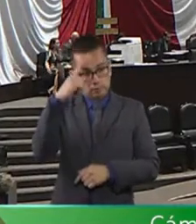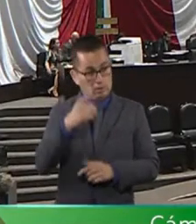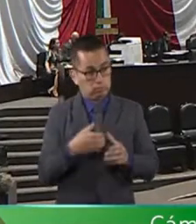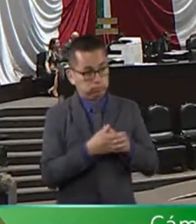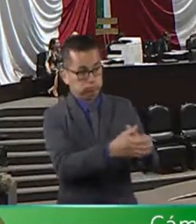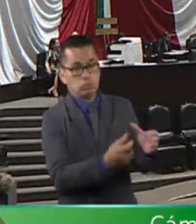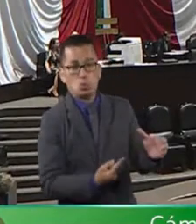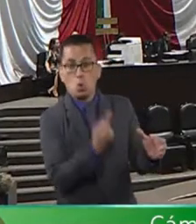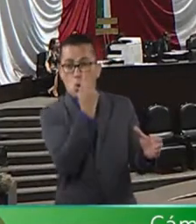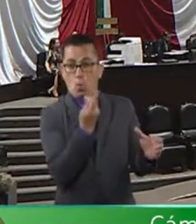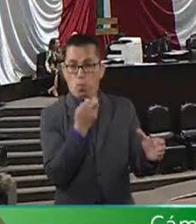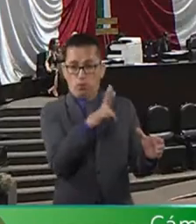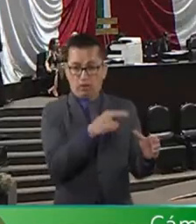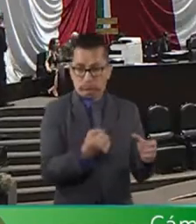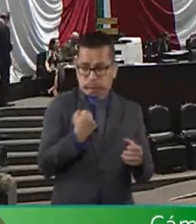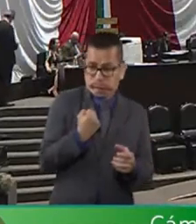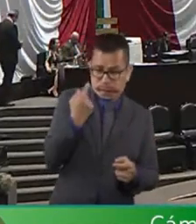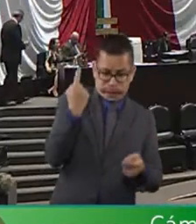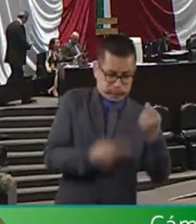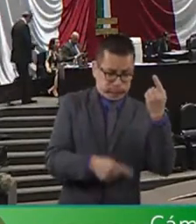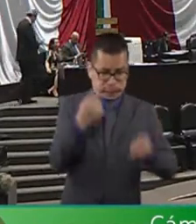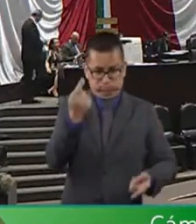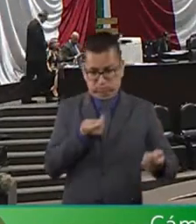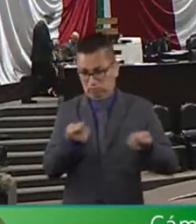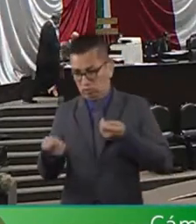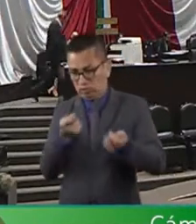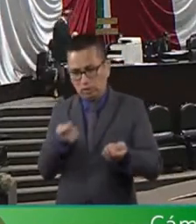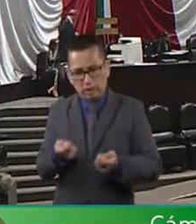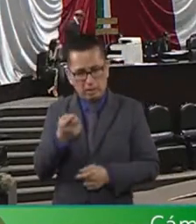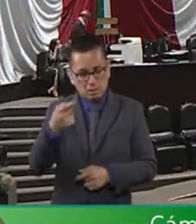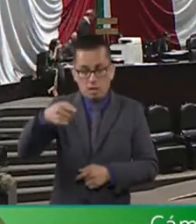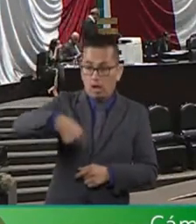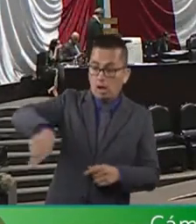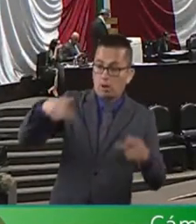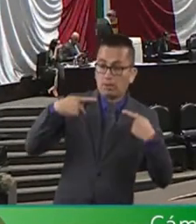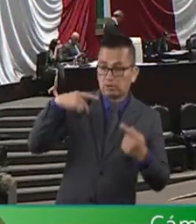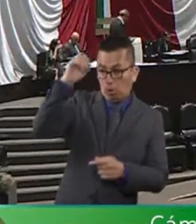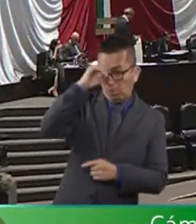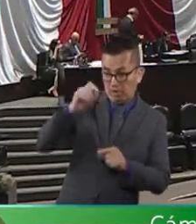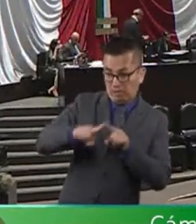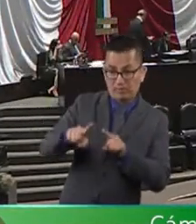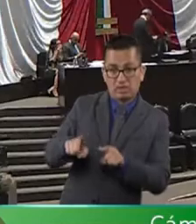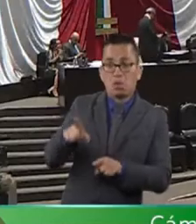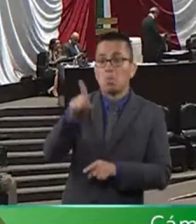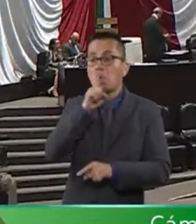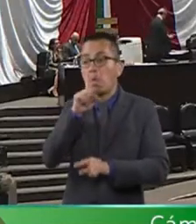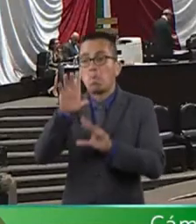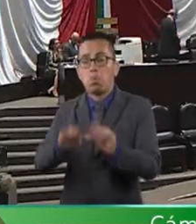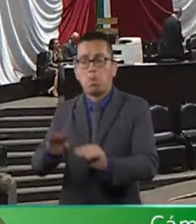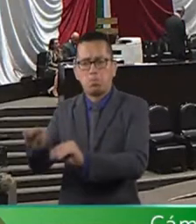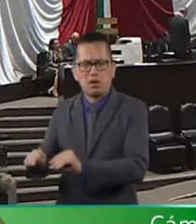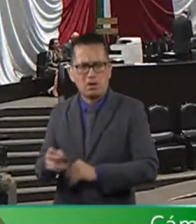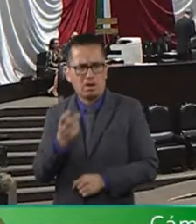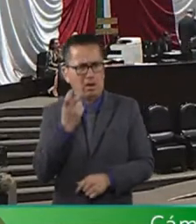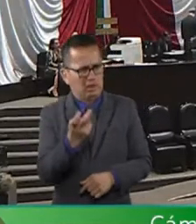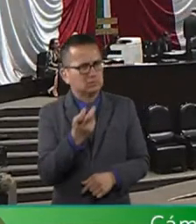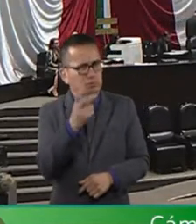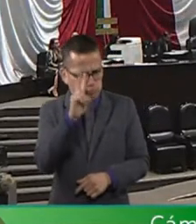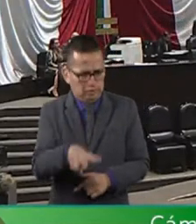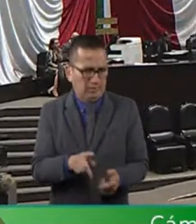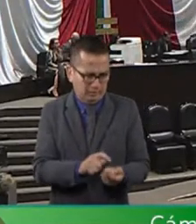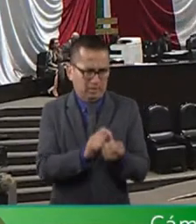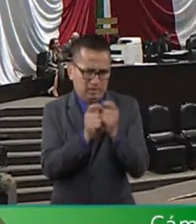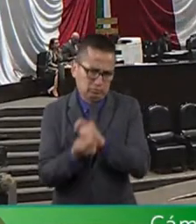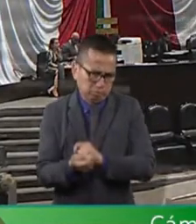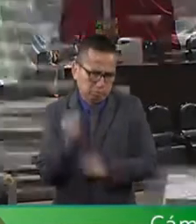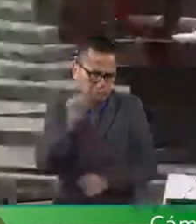su servicio, callar las voces críticas y desaparecer las instituciones, sí es transformar a México, pero para